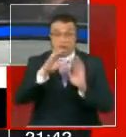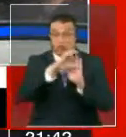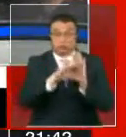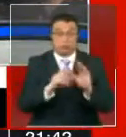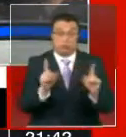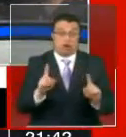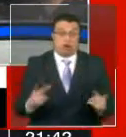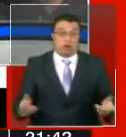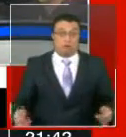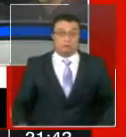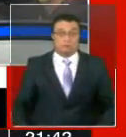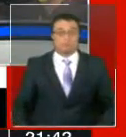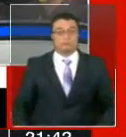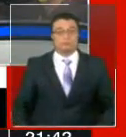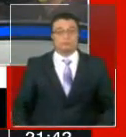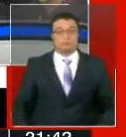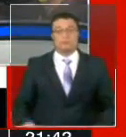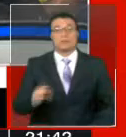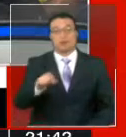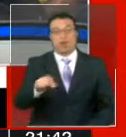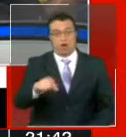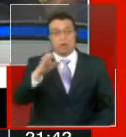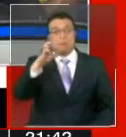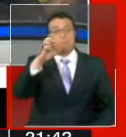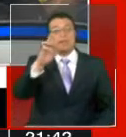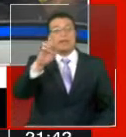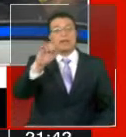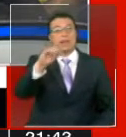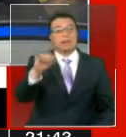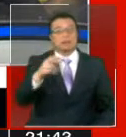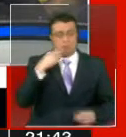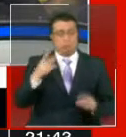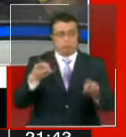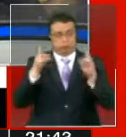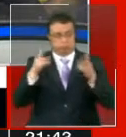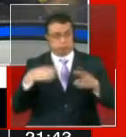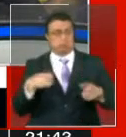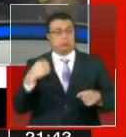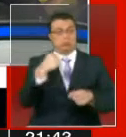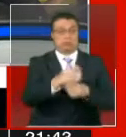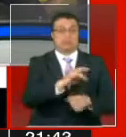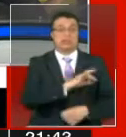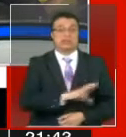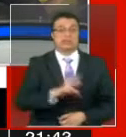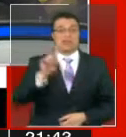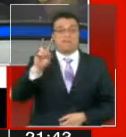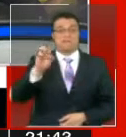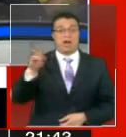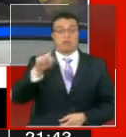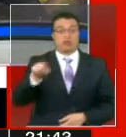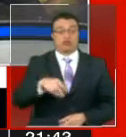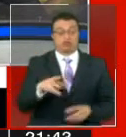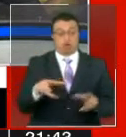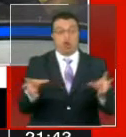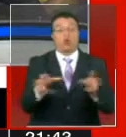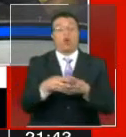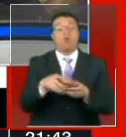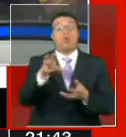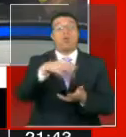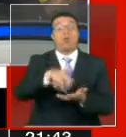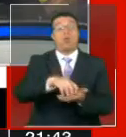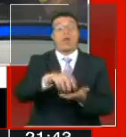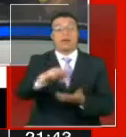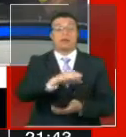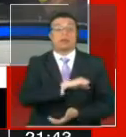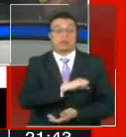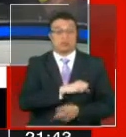tema, hoy Cecilia Pérez se declaró disponible para poder ser la candidata de Chile Vamos por la comuna de Santiago. ¿Le parece